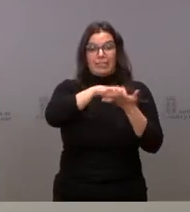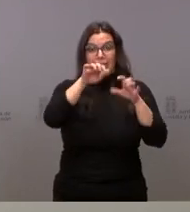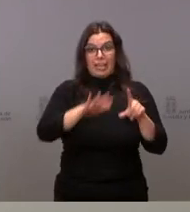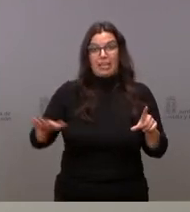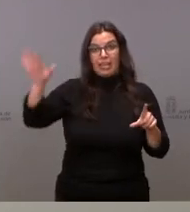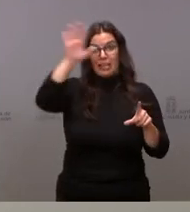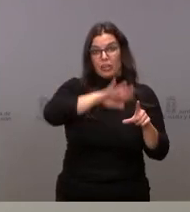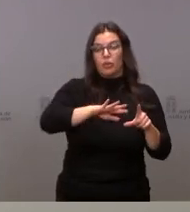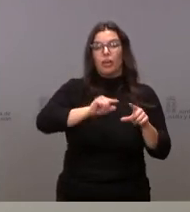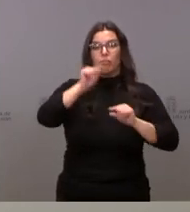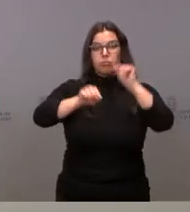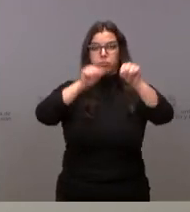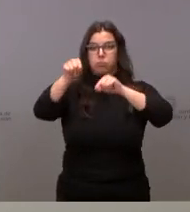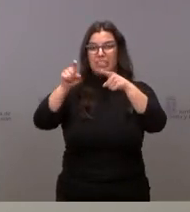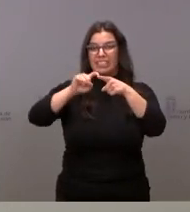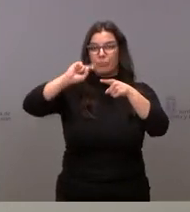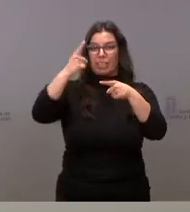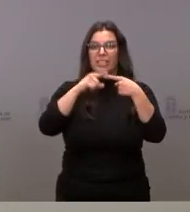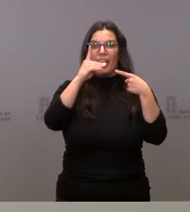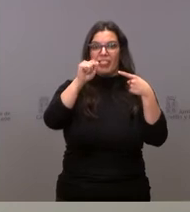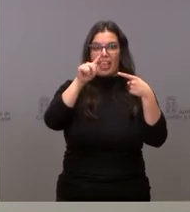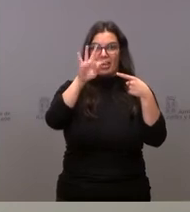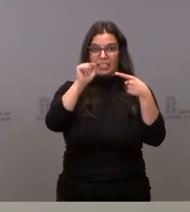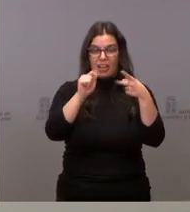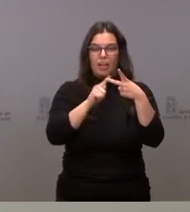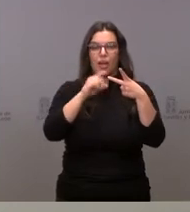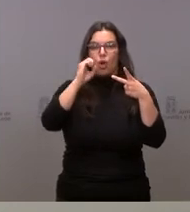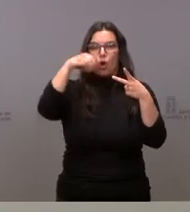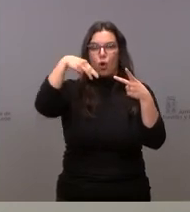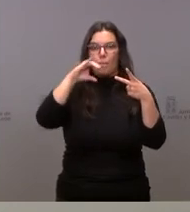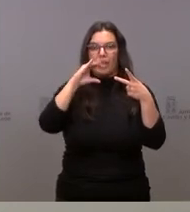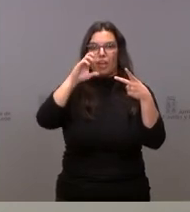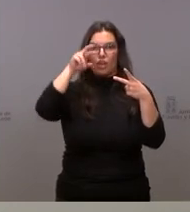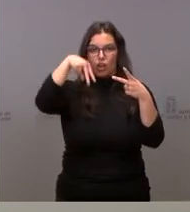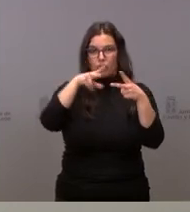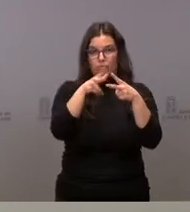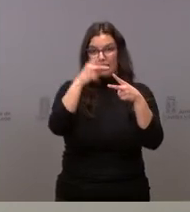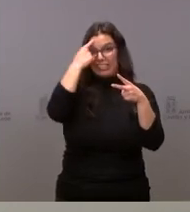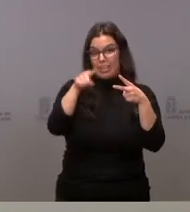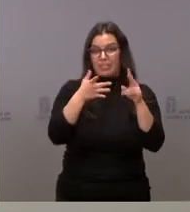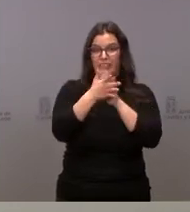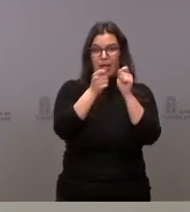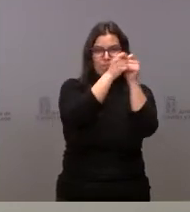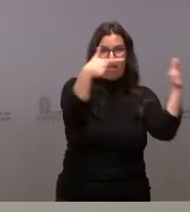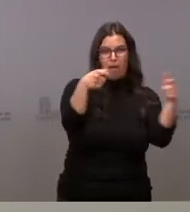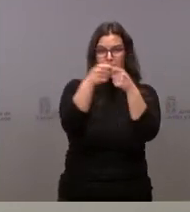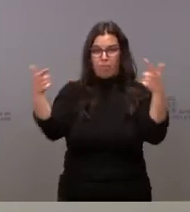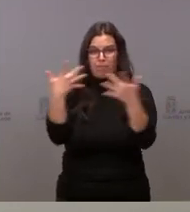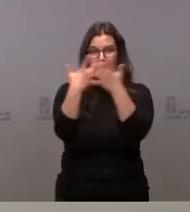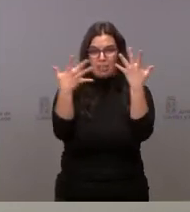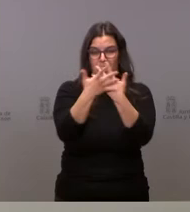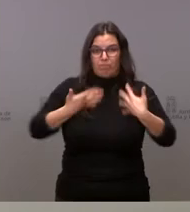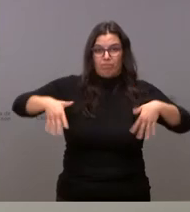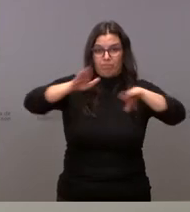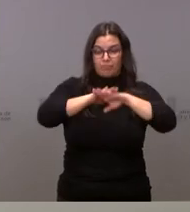de las variantes delta y de la variante o micro como todos ustedes saben y esto ha dado lugar a dos ondas epidémicas superpuestas la